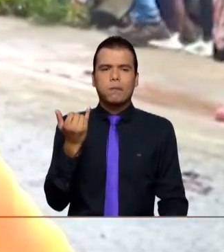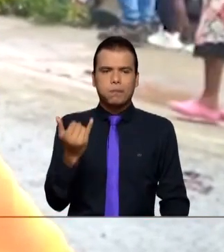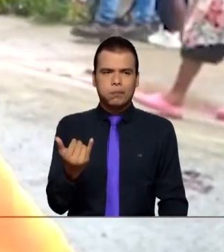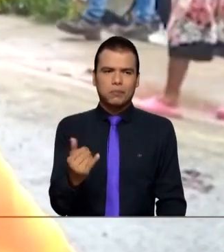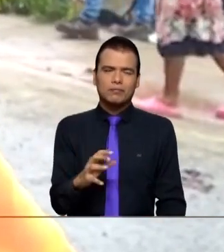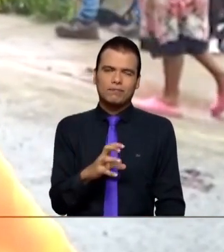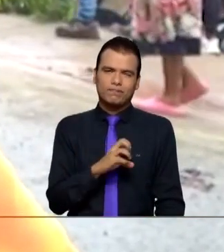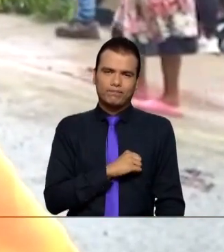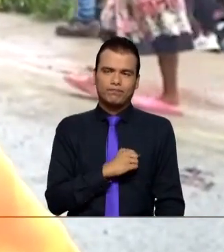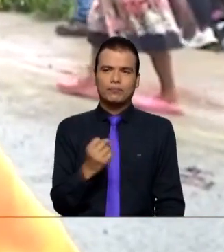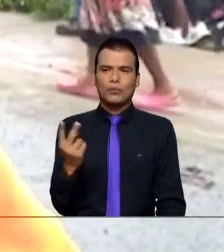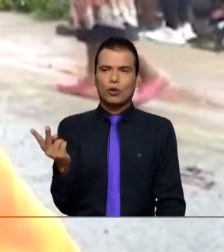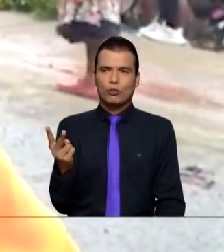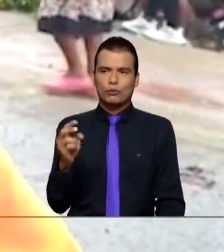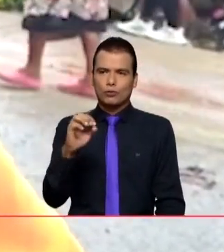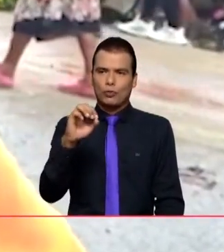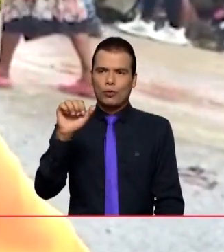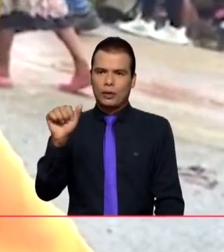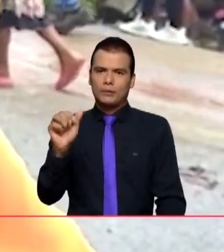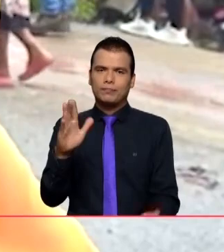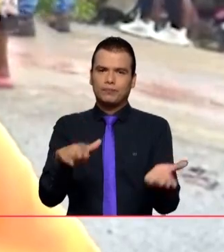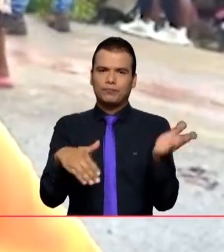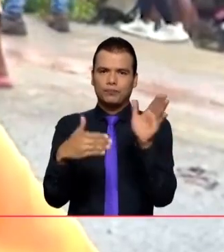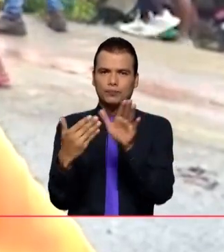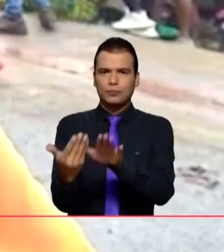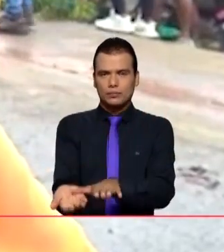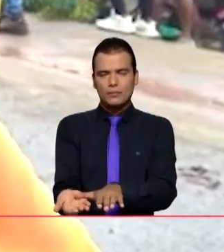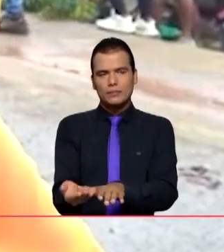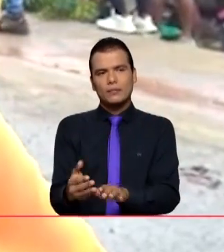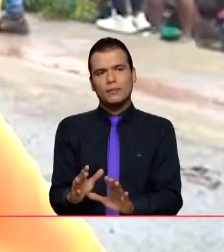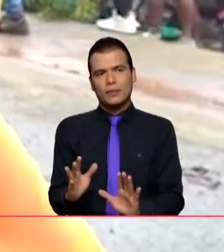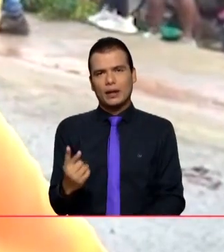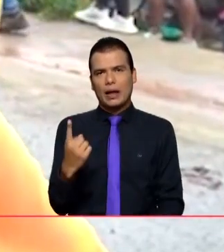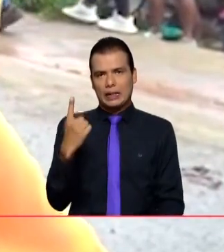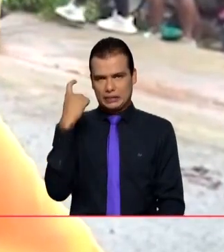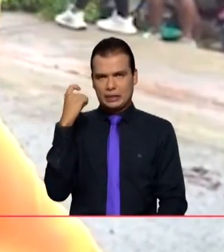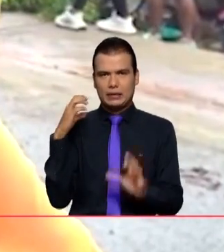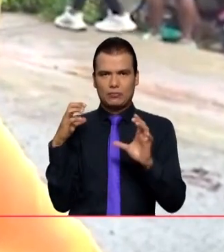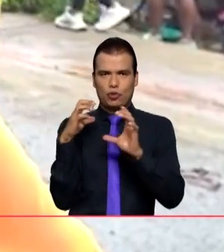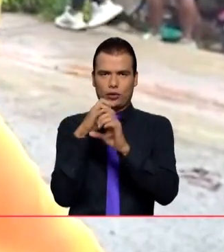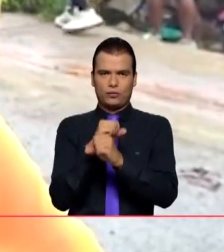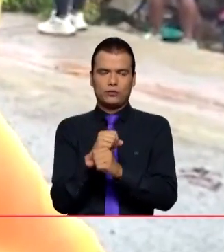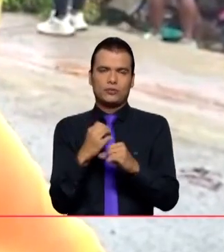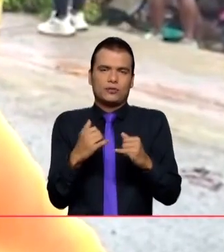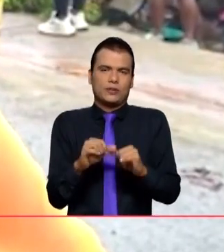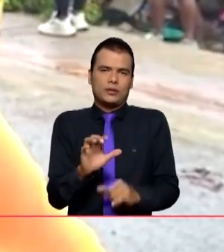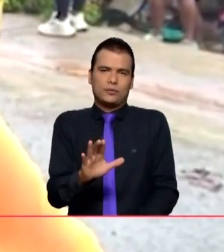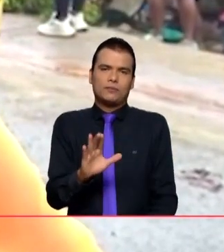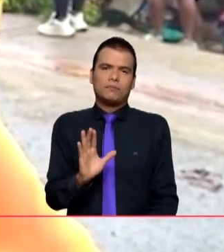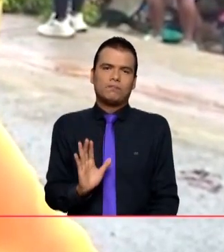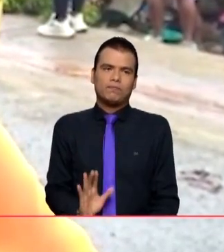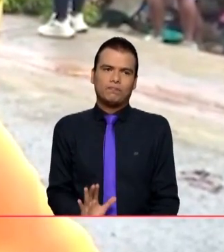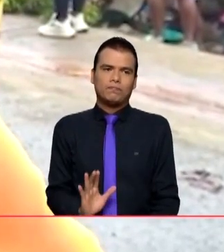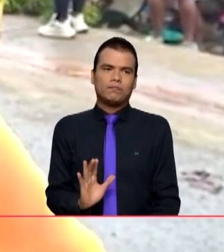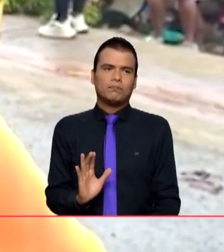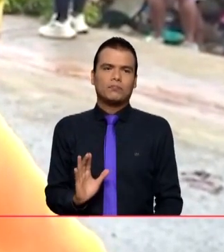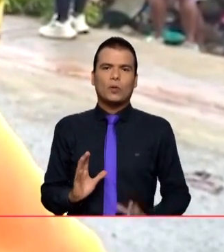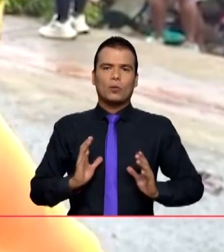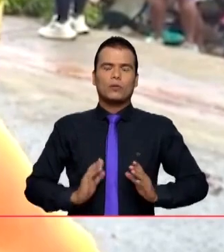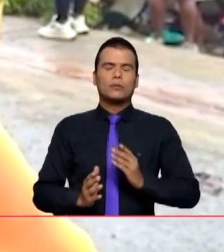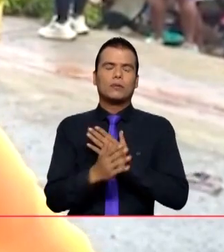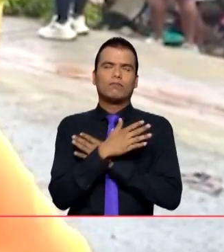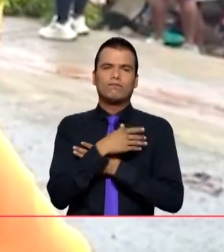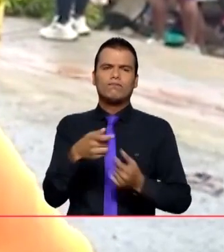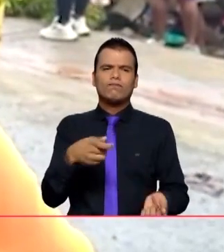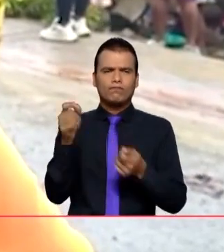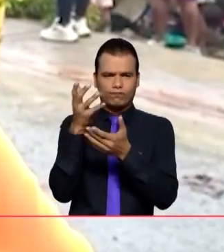Lamentablemente la pérdida que hubo por el deslizamiento de tierra en la noche anterior. Vamos a trasladar ya el cuerpo a Quibdó.